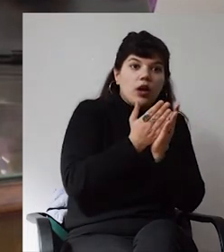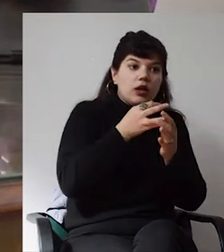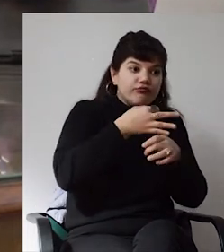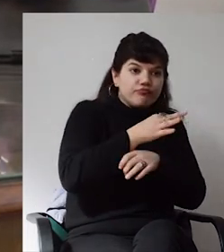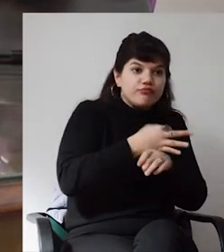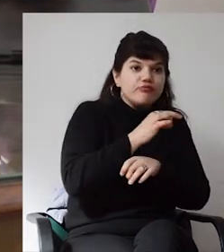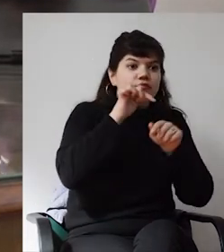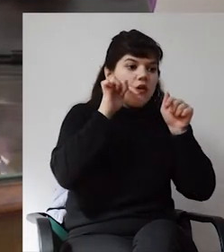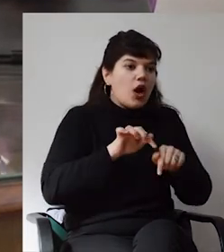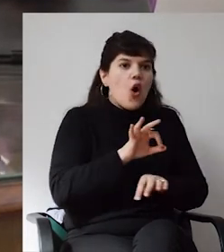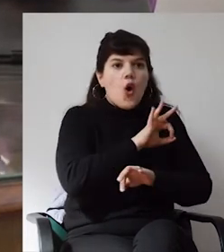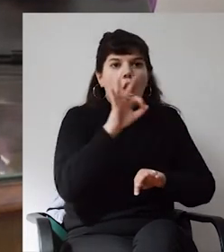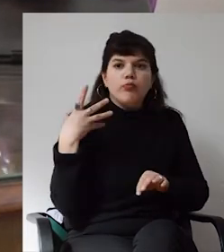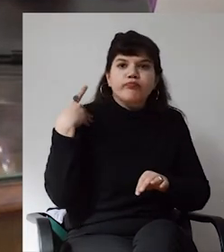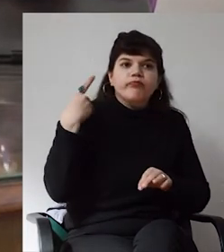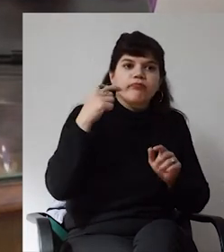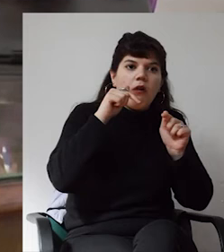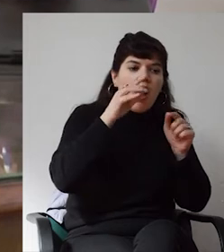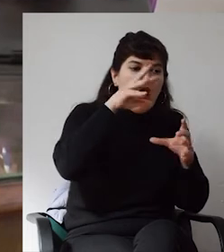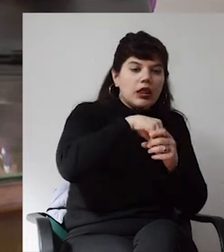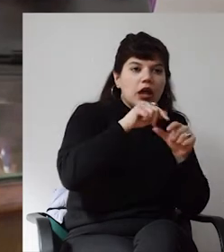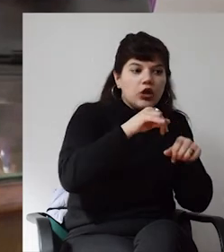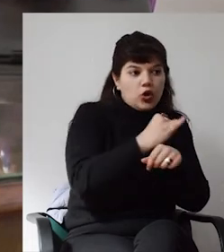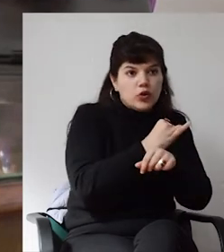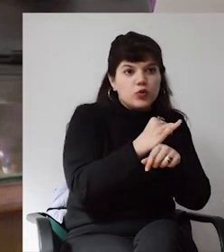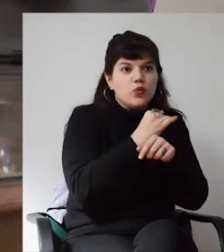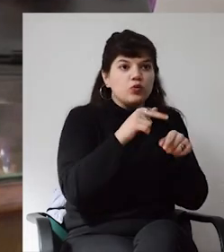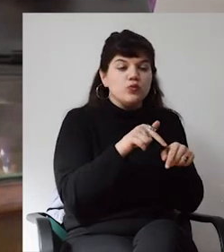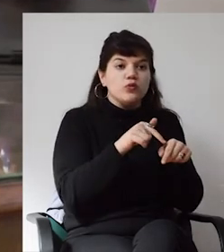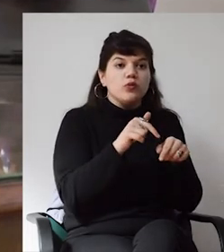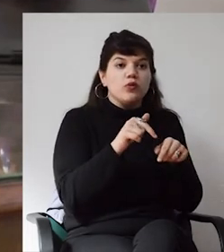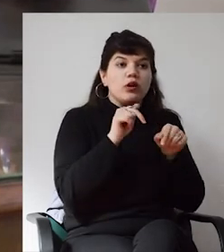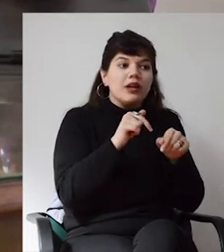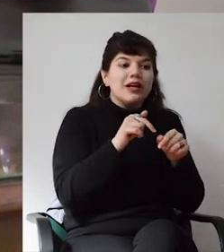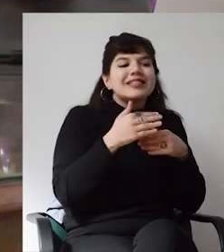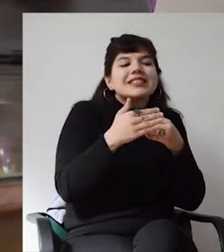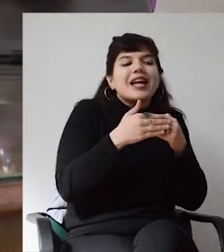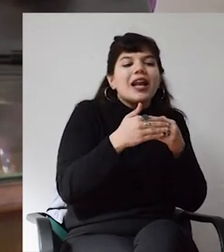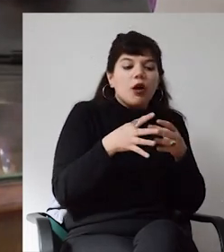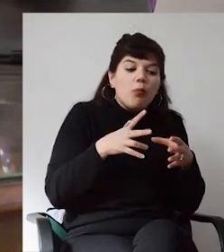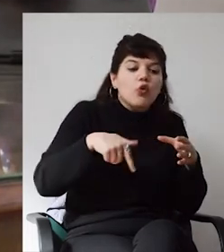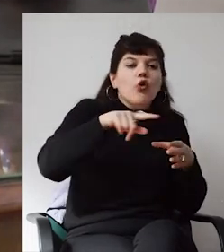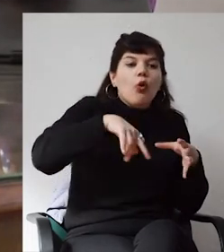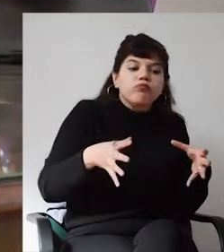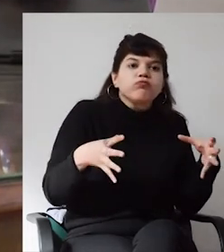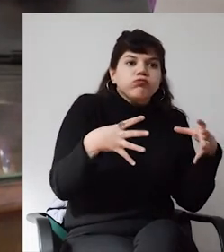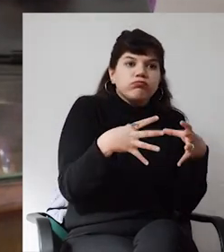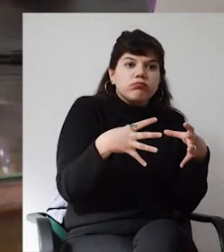dirección de licenciatura, el decanato o la dirección del instituto cuando corresponde, están